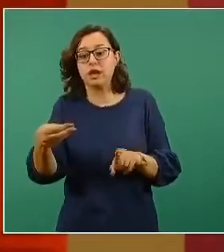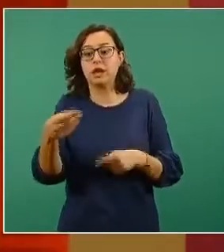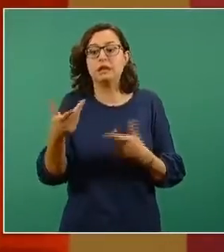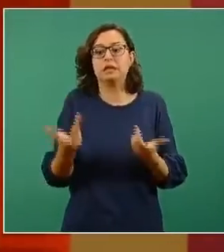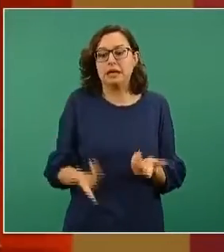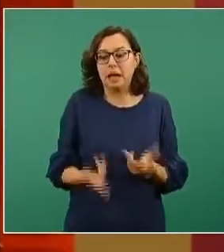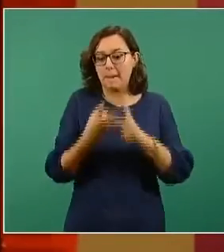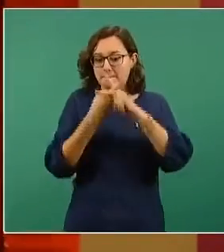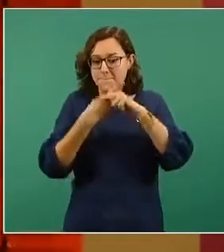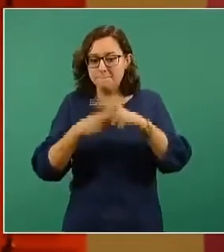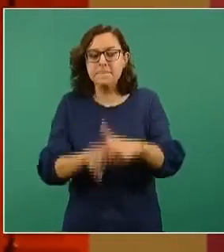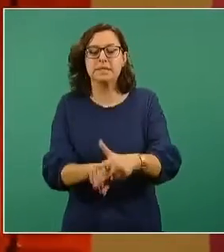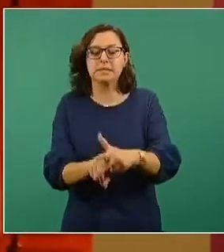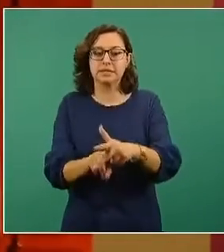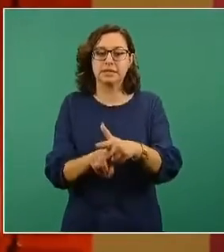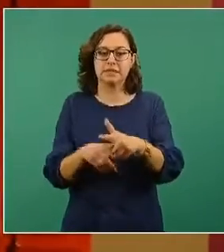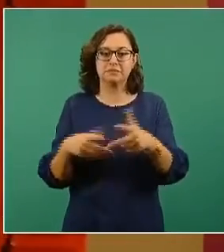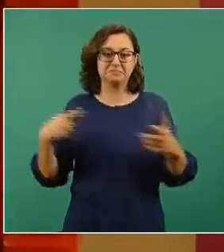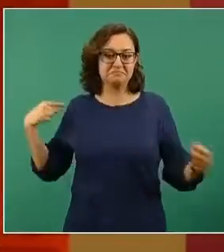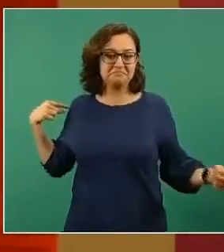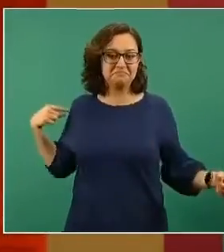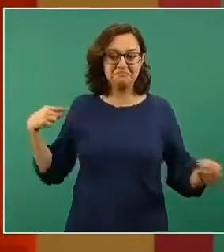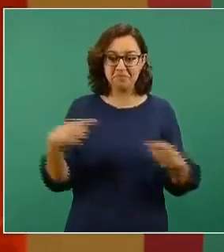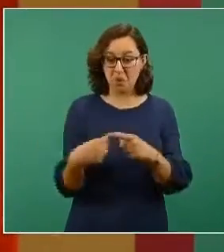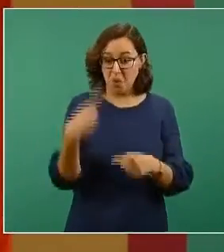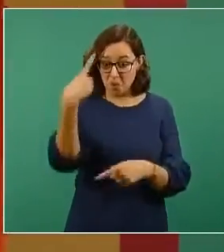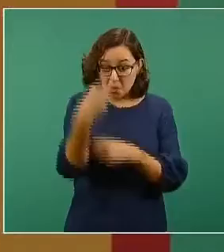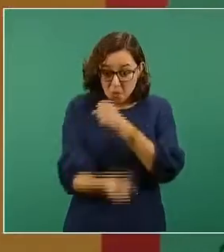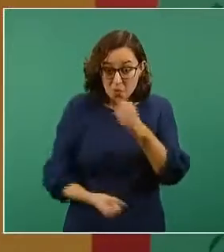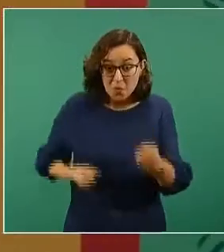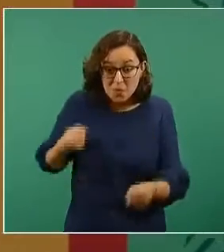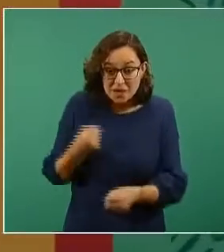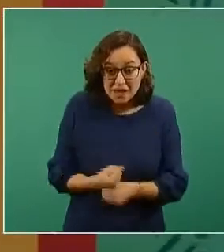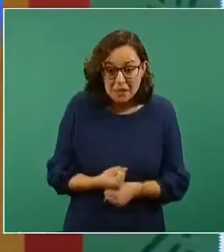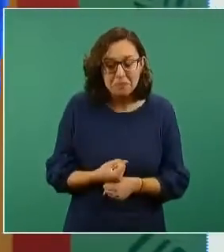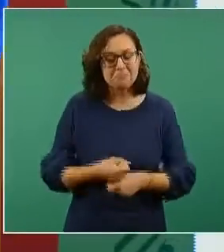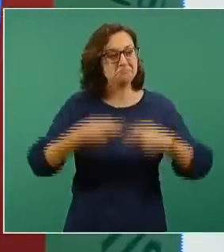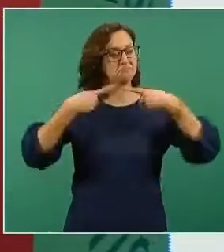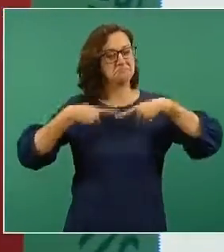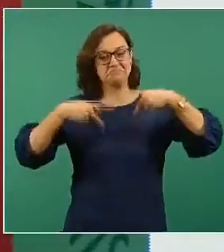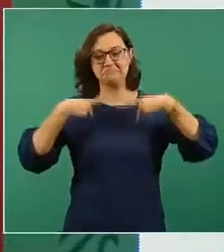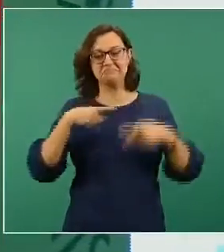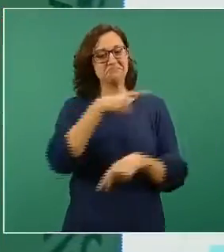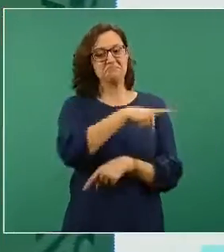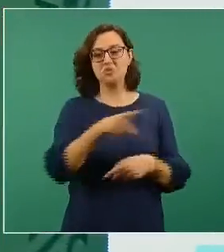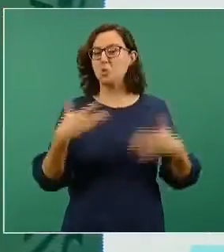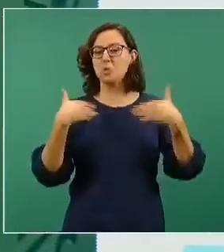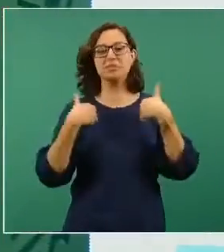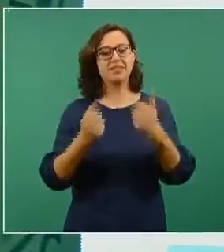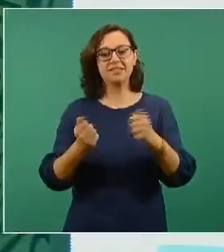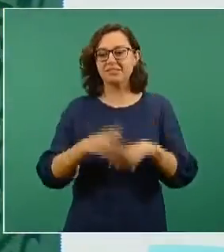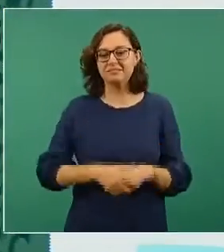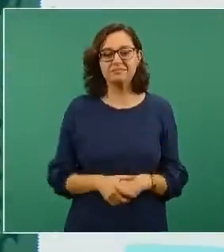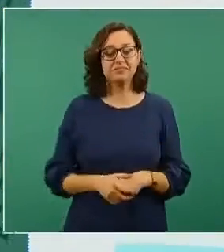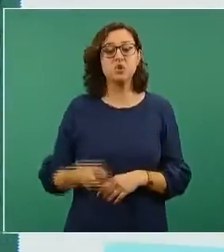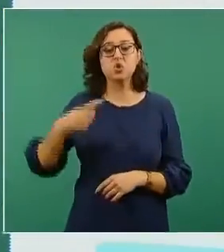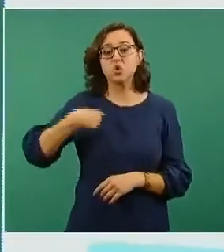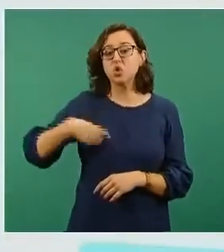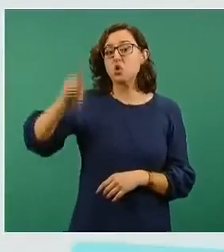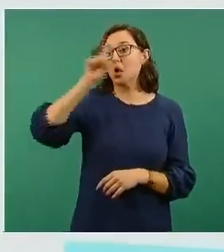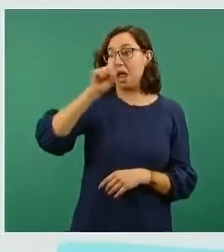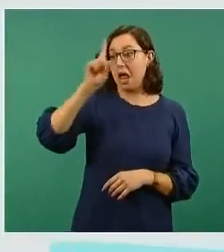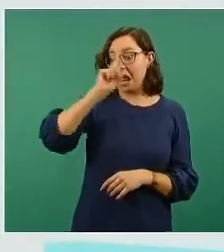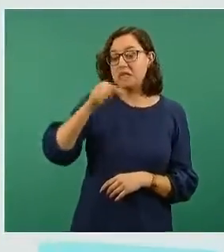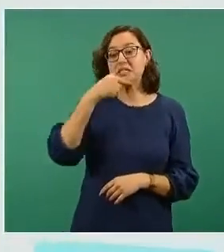inflexión. Y eso, hasta la fecha, todavía me he encontrado medios que distorsionan eso diciendo que yo recomendé que en una escuela se